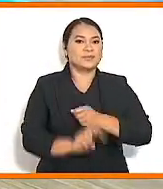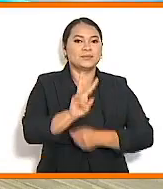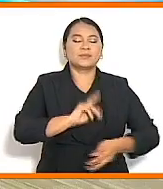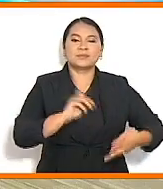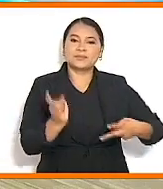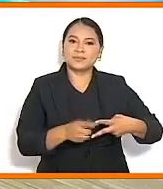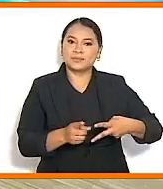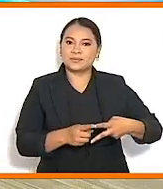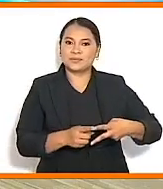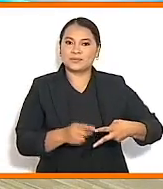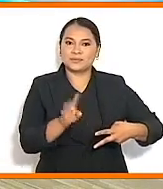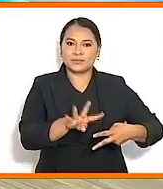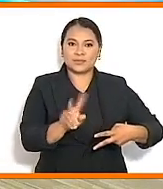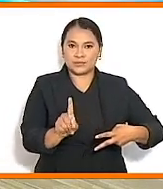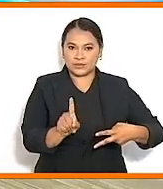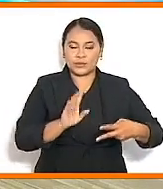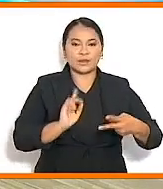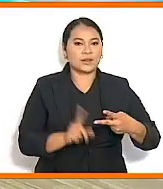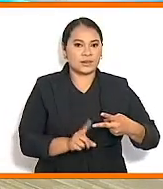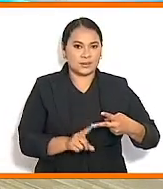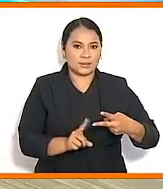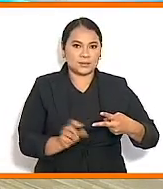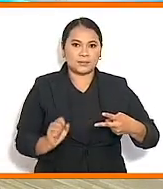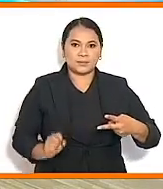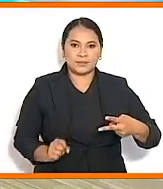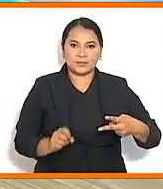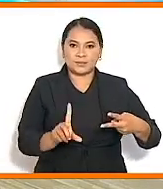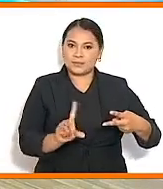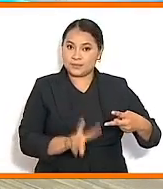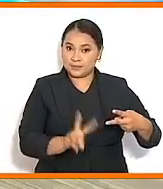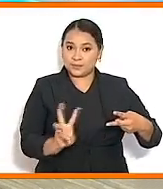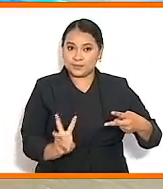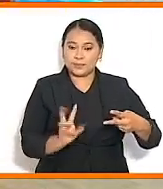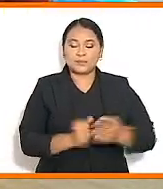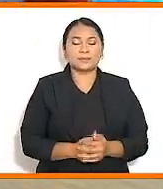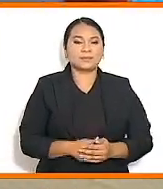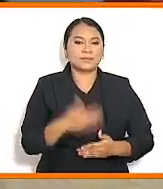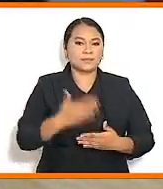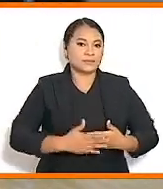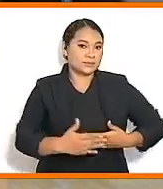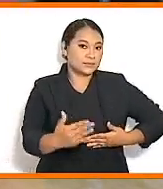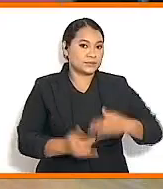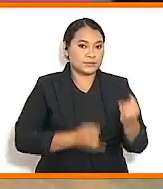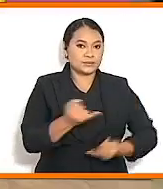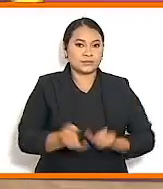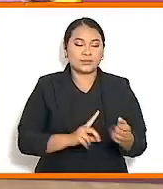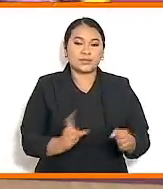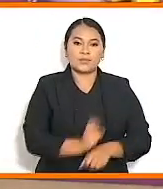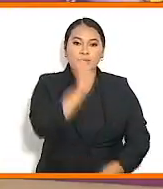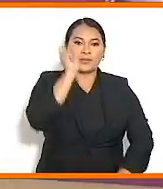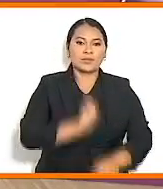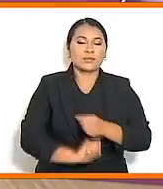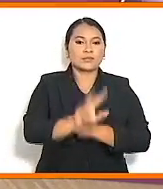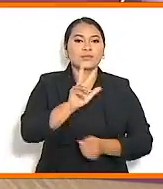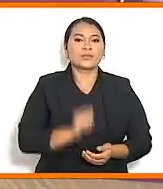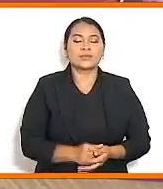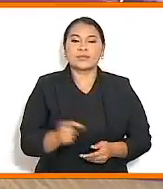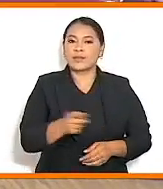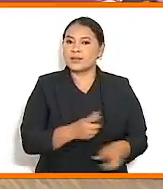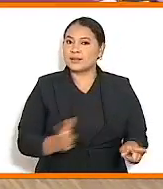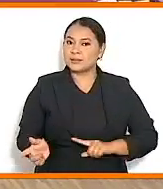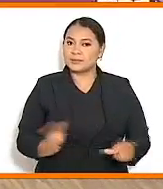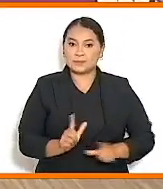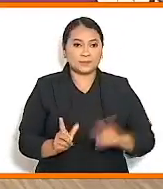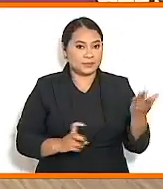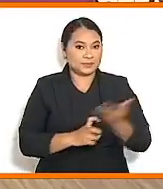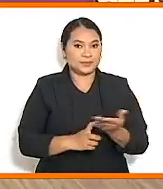posición 1, 41, posición 2, 26. Continuamos pegando y ganando con Pega 3. Espero que tengas ese boleto en mano porque se